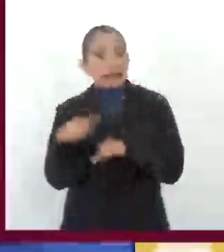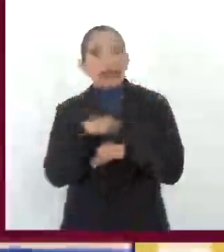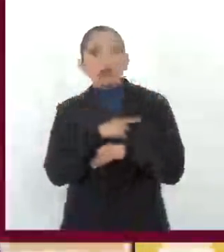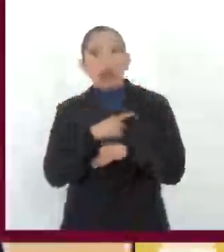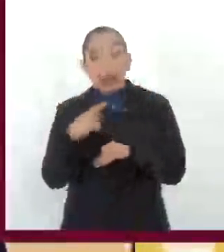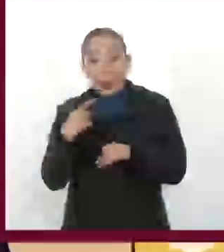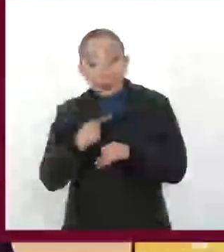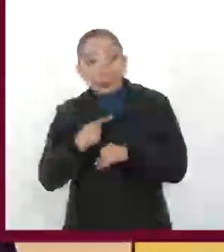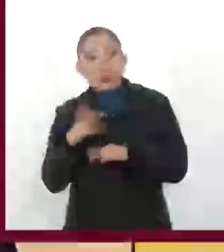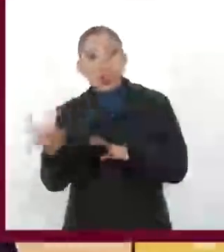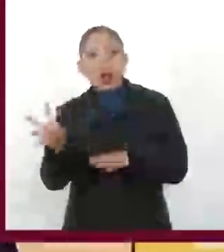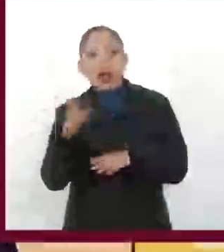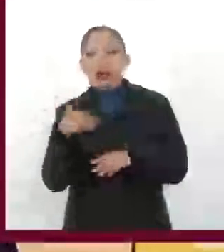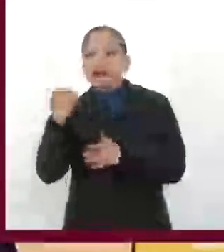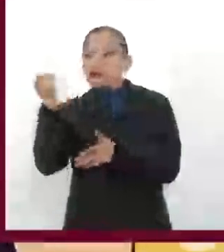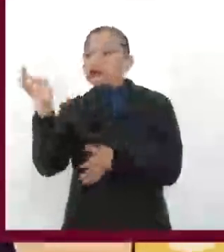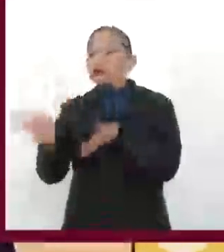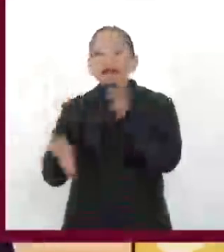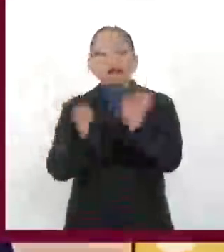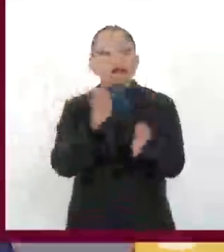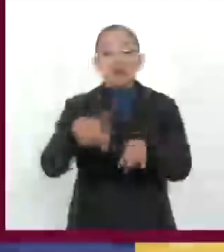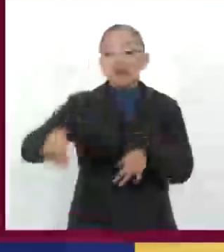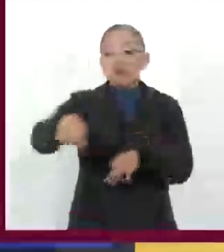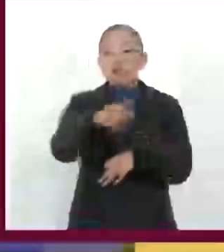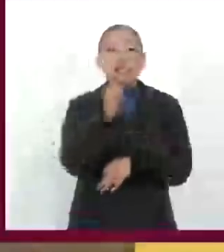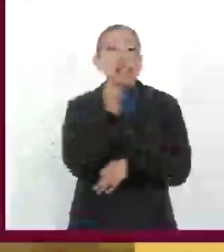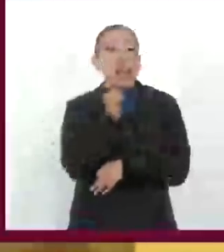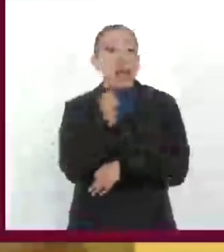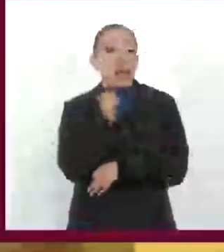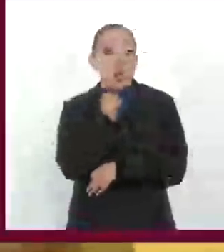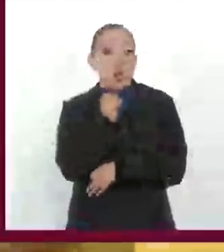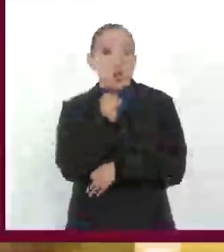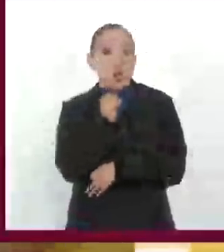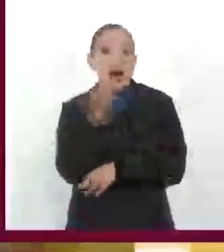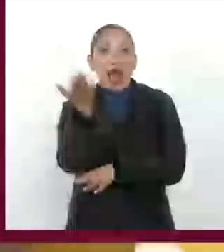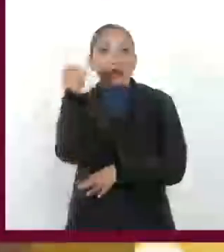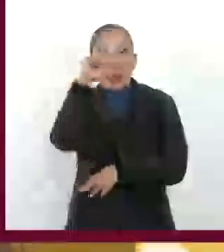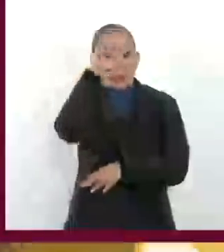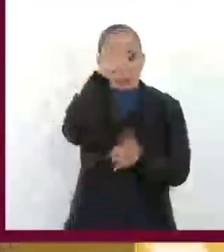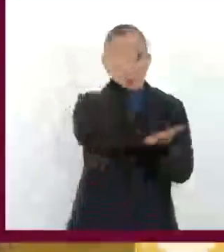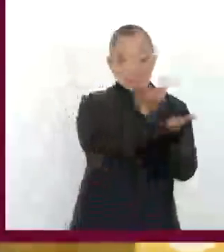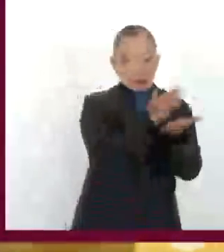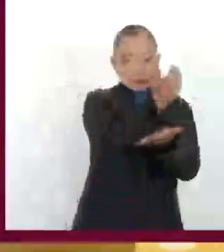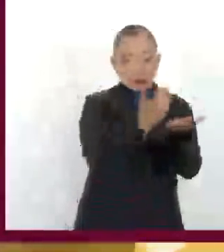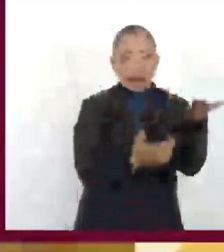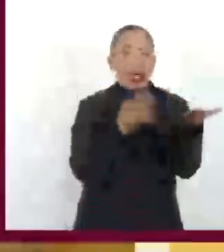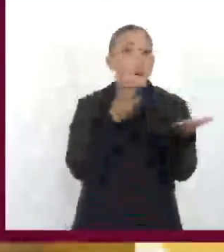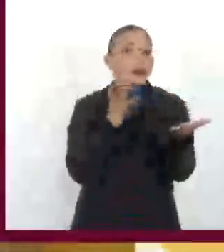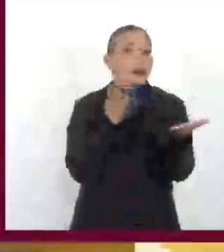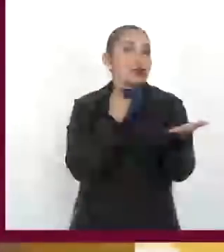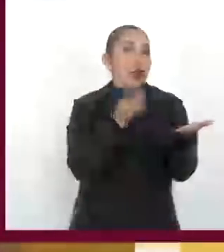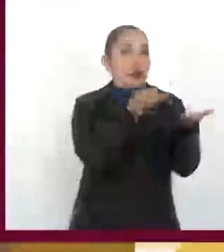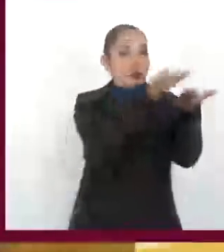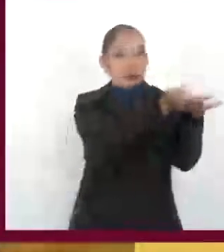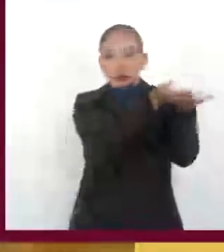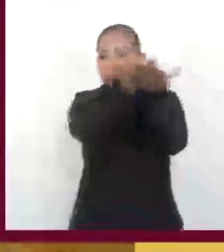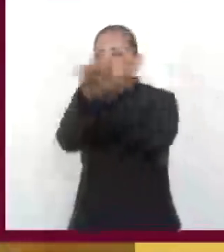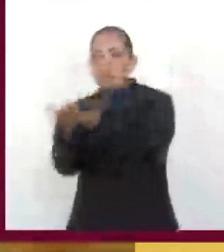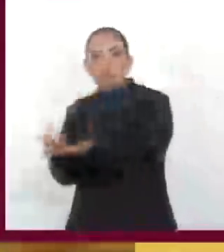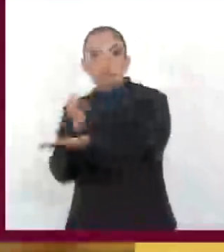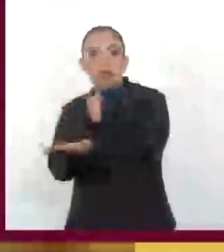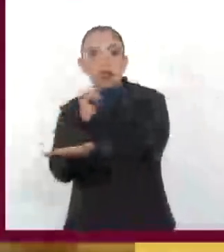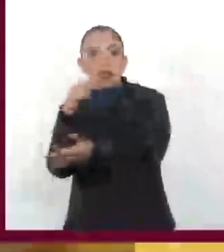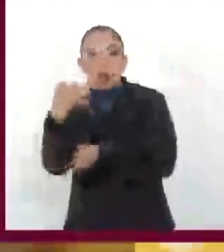saber que debe de contar con una aprobación de parte del Senado previa propuesta de la Cámara de